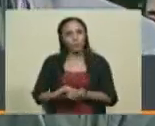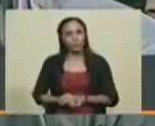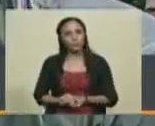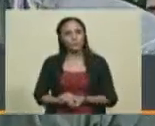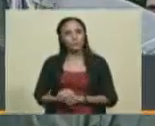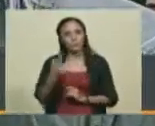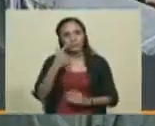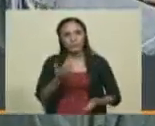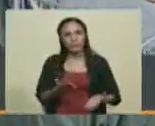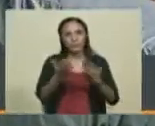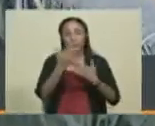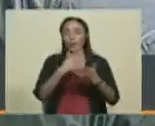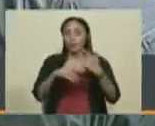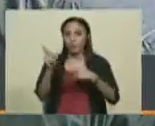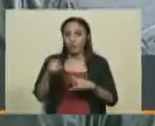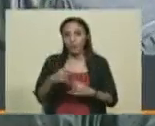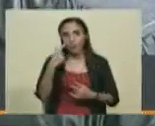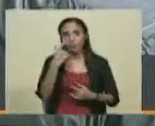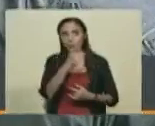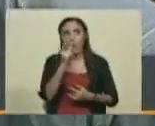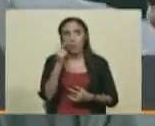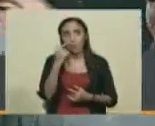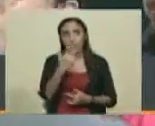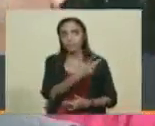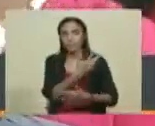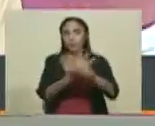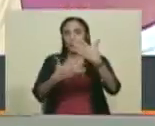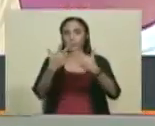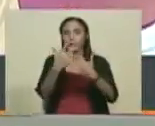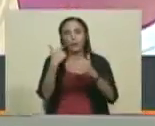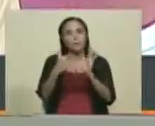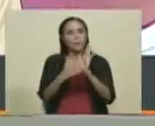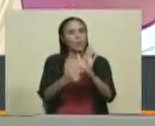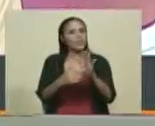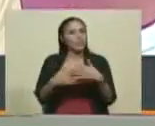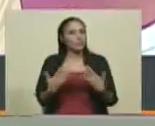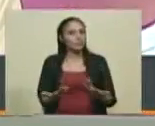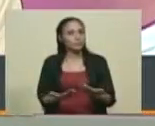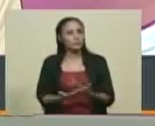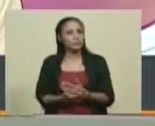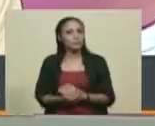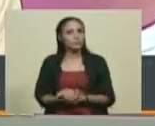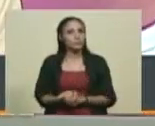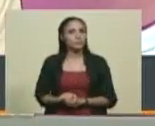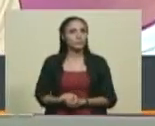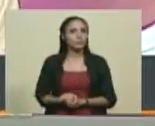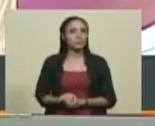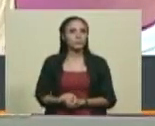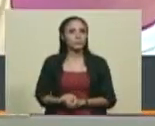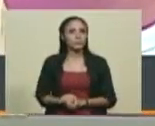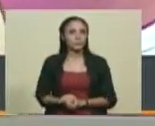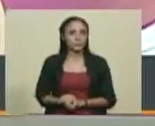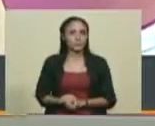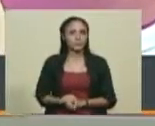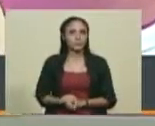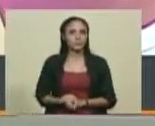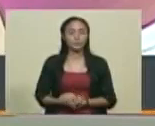Rodríguez Guerra también, compañero. Fíjense ustedes, ustedes han... Yo les digo algo.